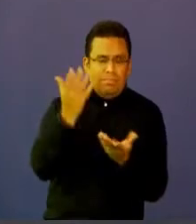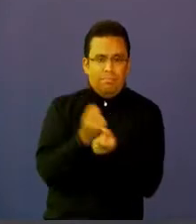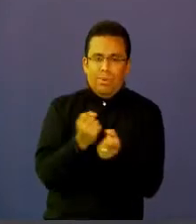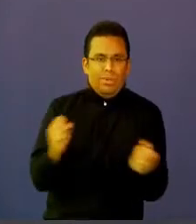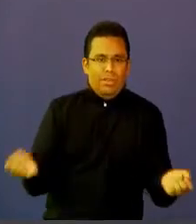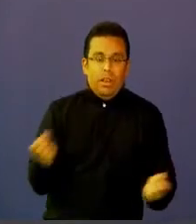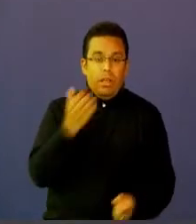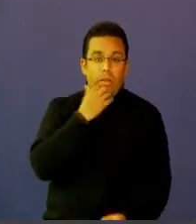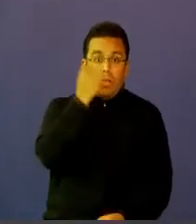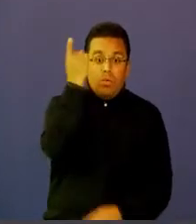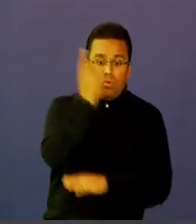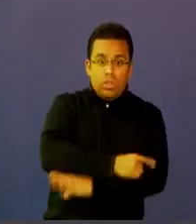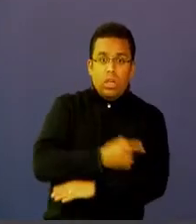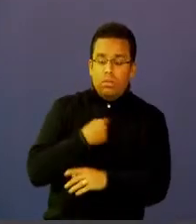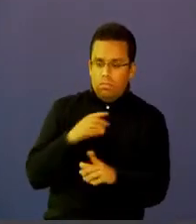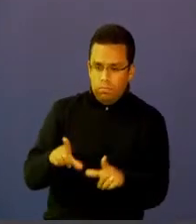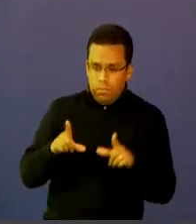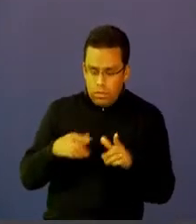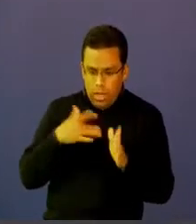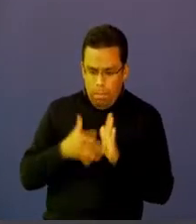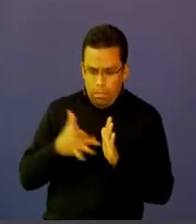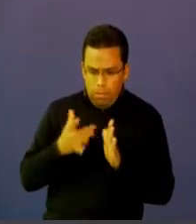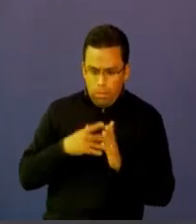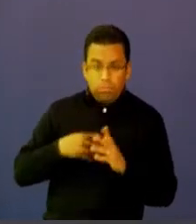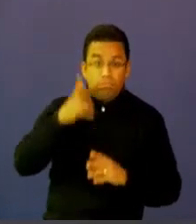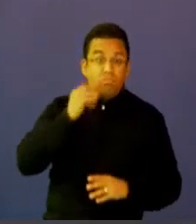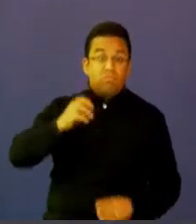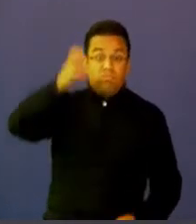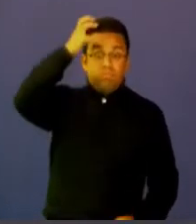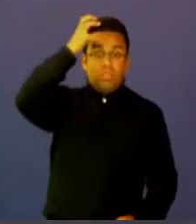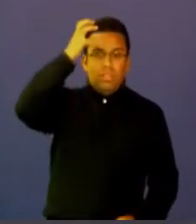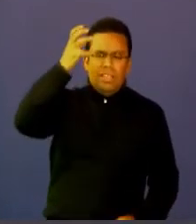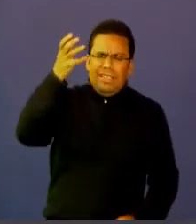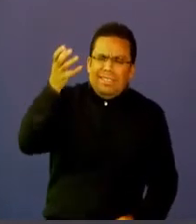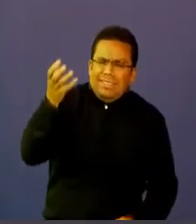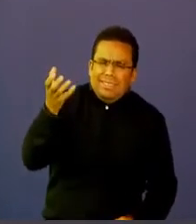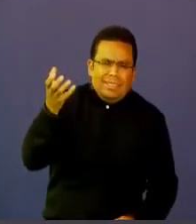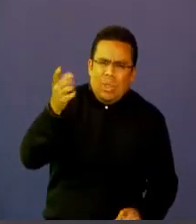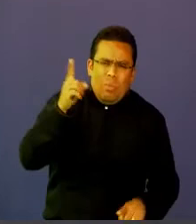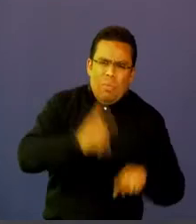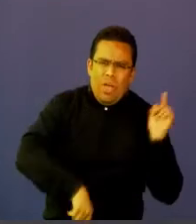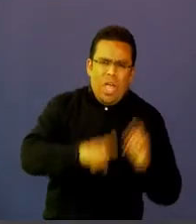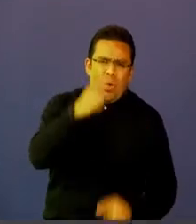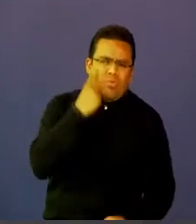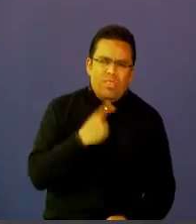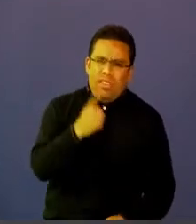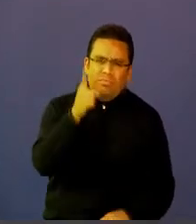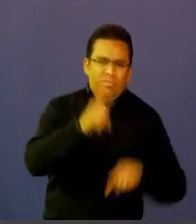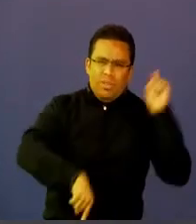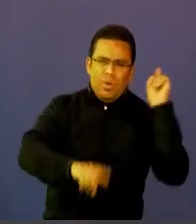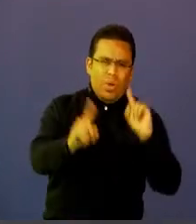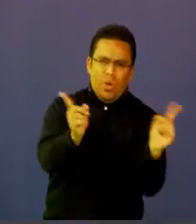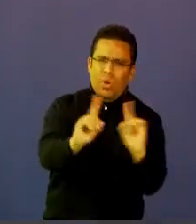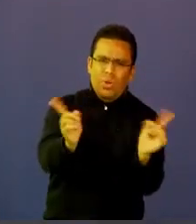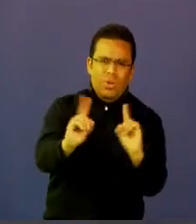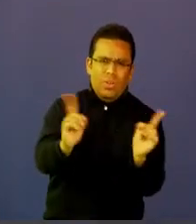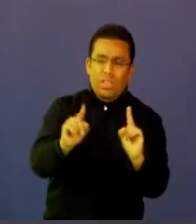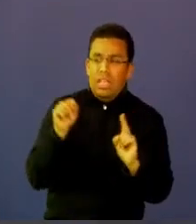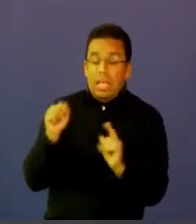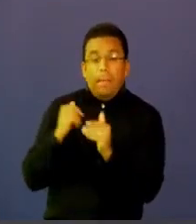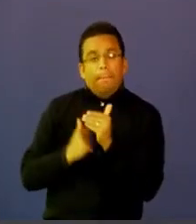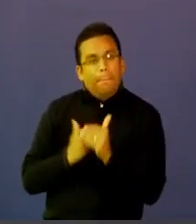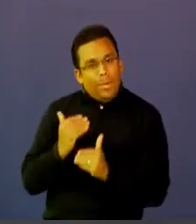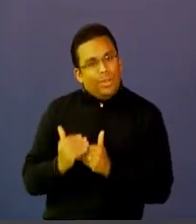principio en un día ya sean expertos en uso de TIC eso es ridículo eso no se puede eso no se puede definir así esto es un proceso